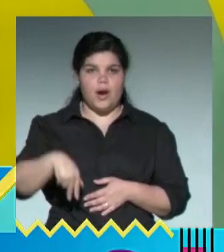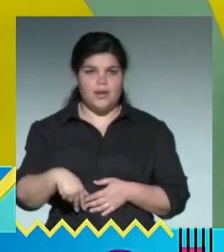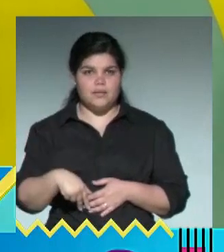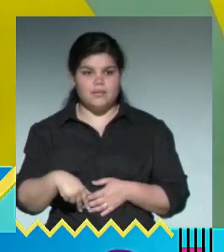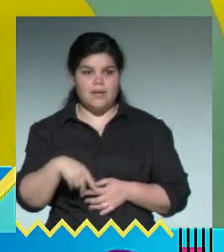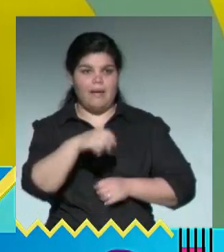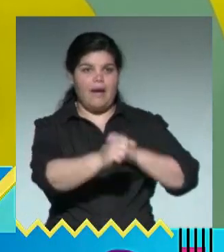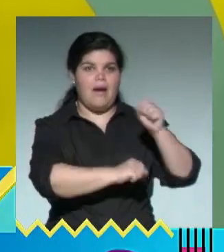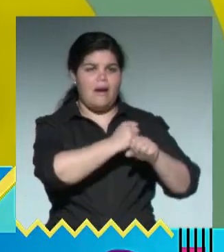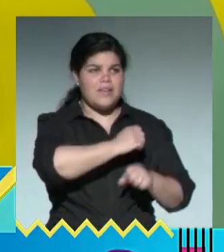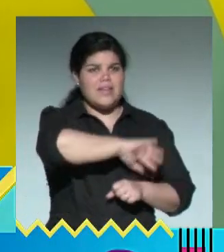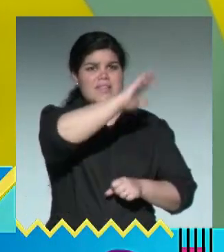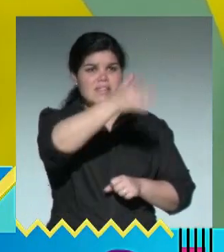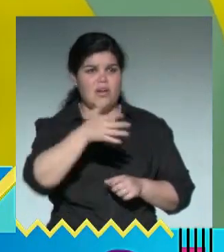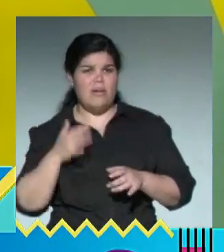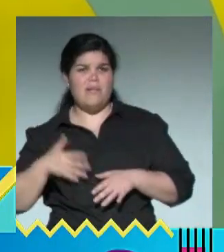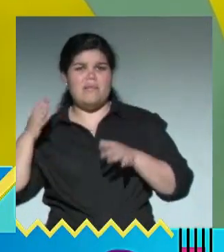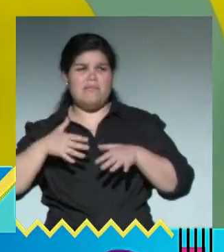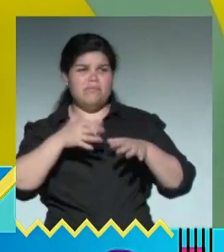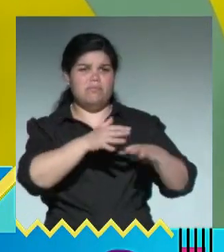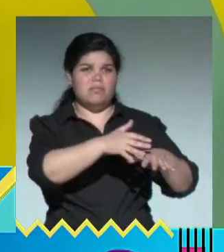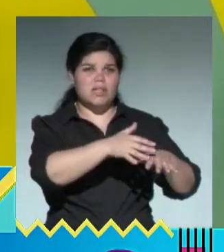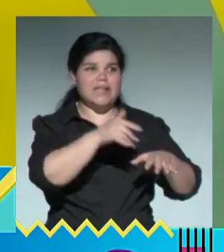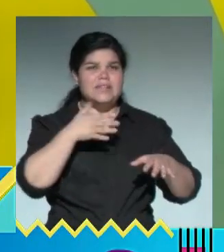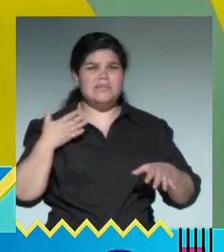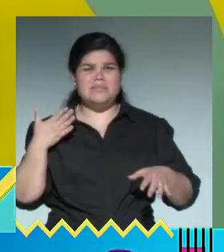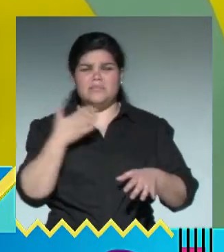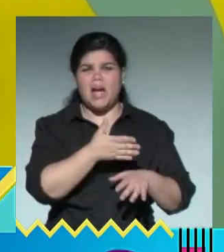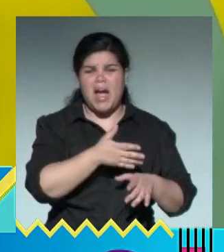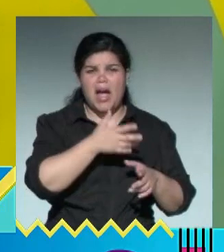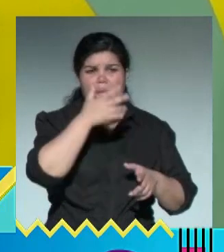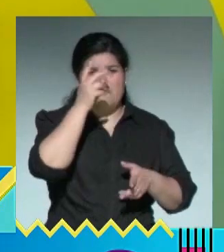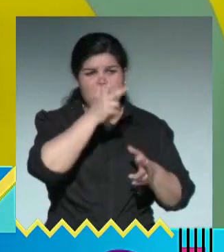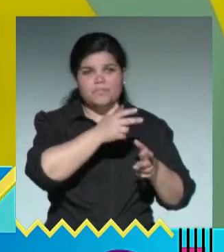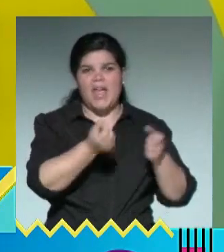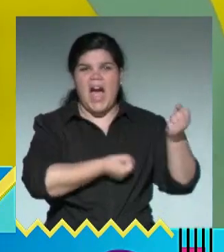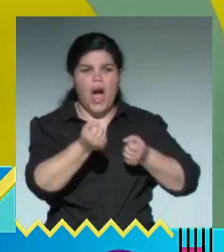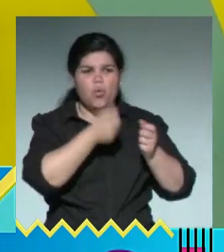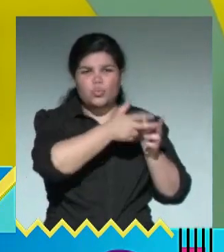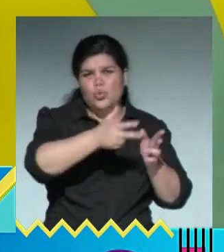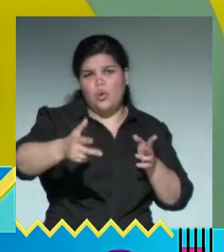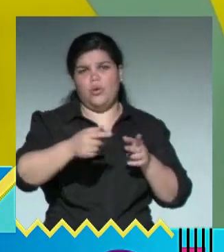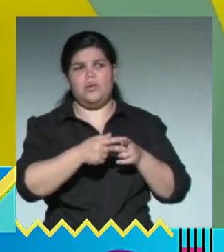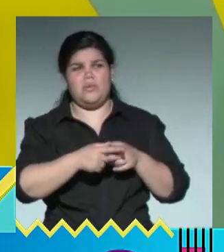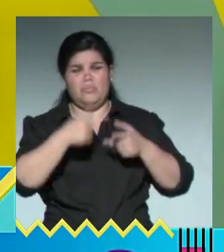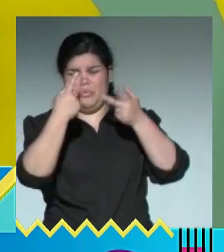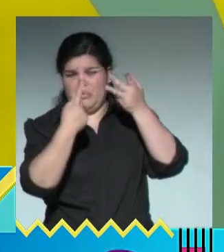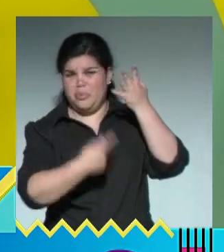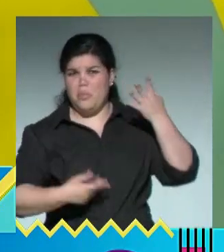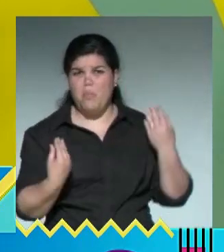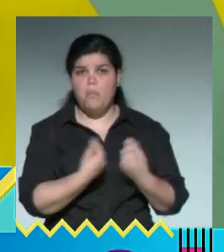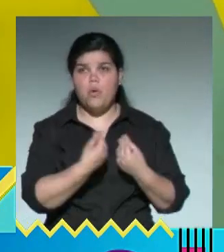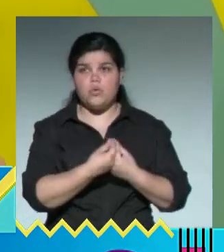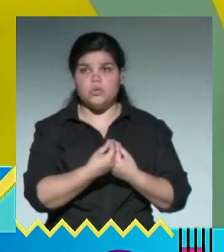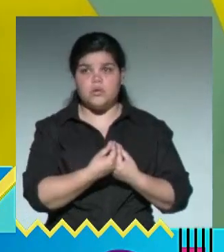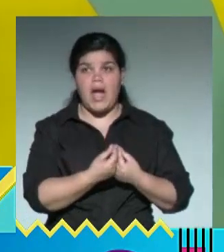zona. Claro. Fue la gran cantidad de vehículos que habían, la cantidad de personas que querían venir a ayudar, y por